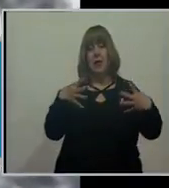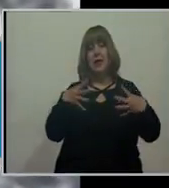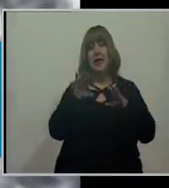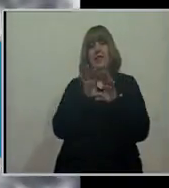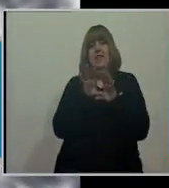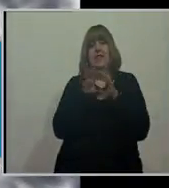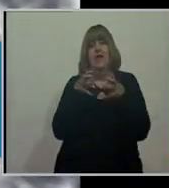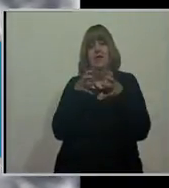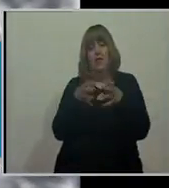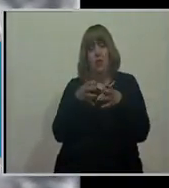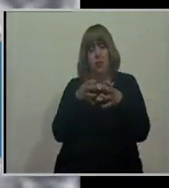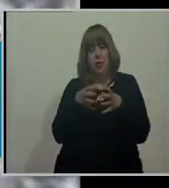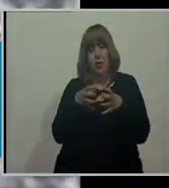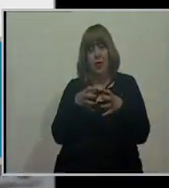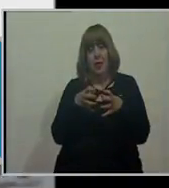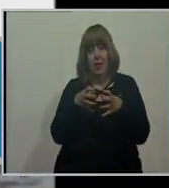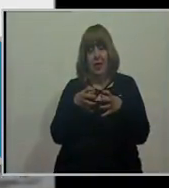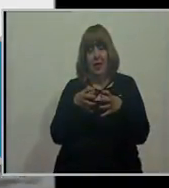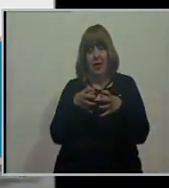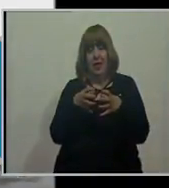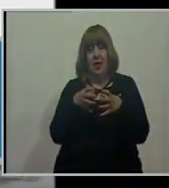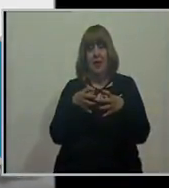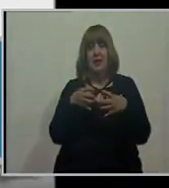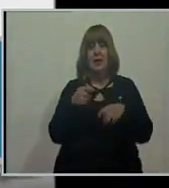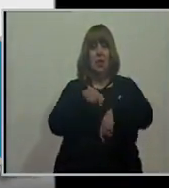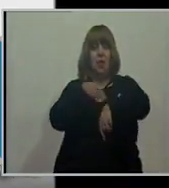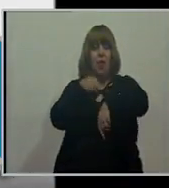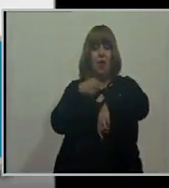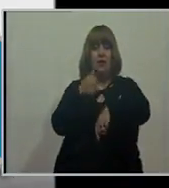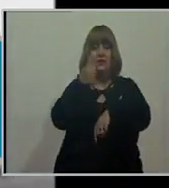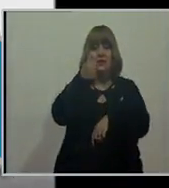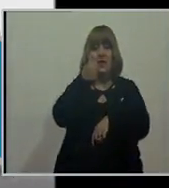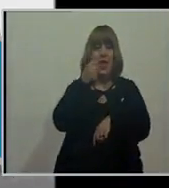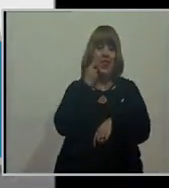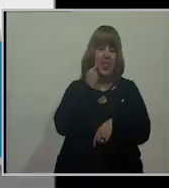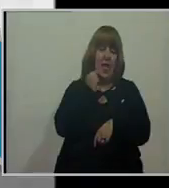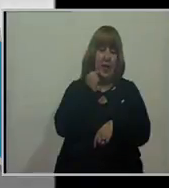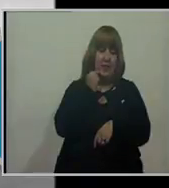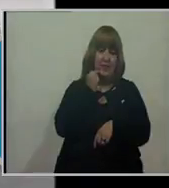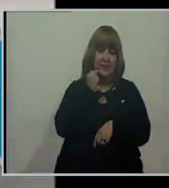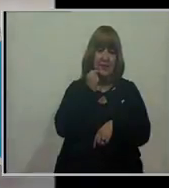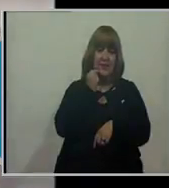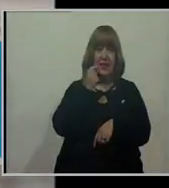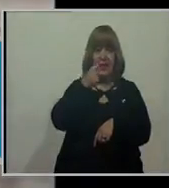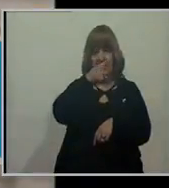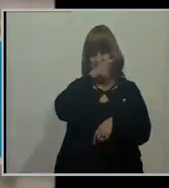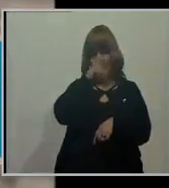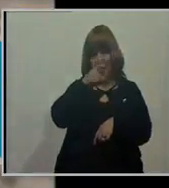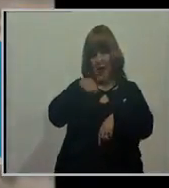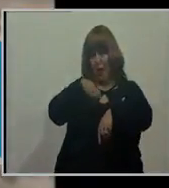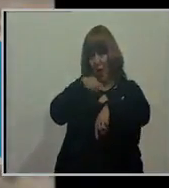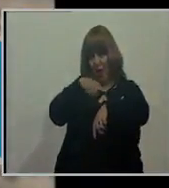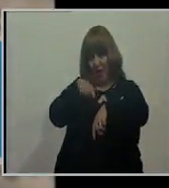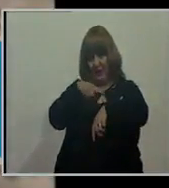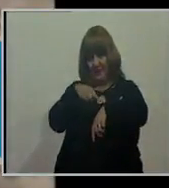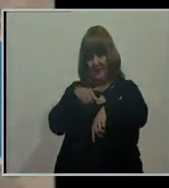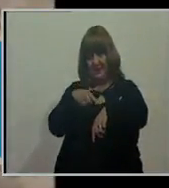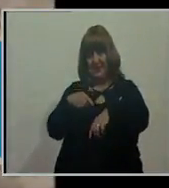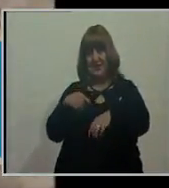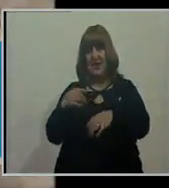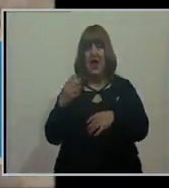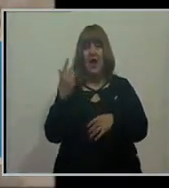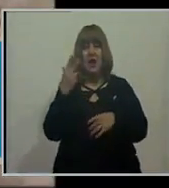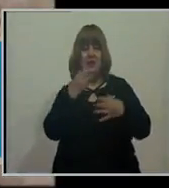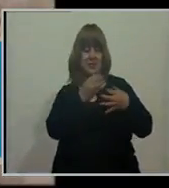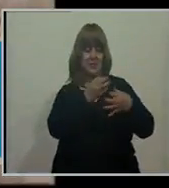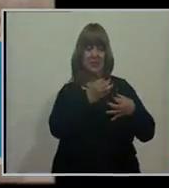fútbol o la guerra de las 100 horas. Duró 6 días este enfrentamiento bélico, literal, entre Salvador y